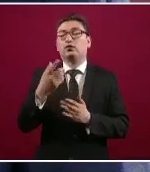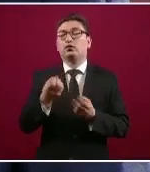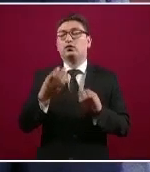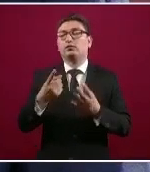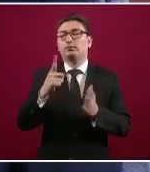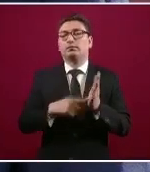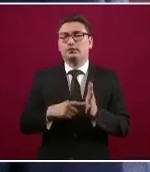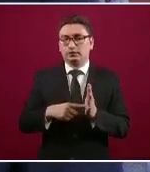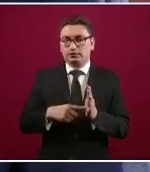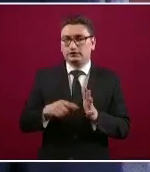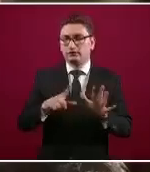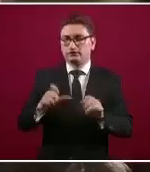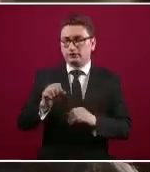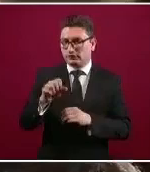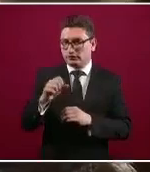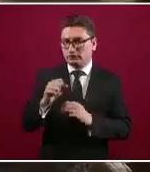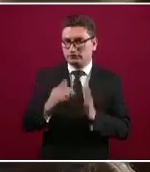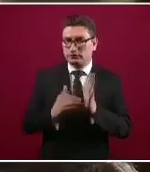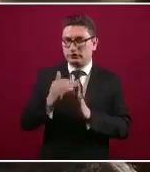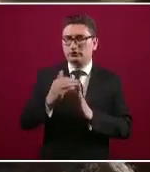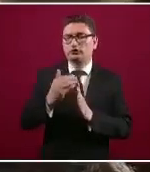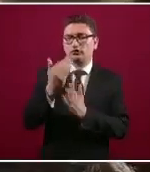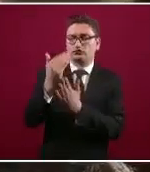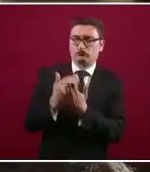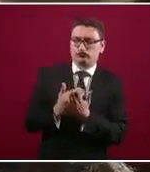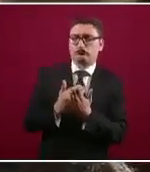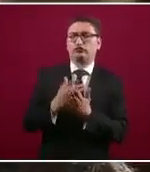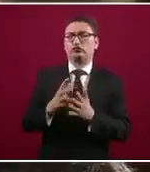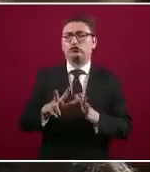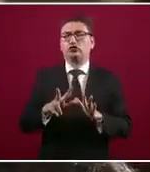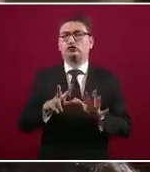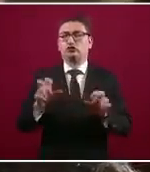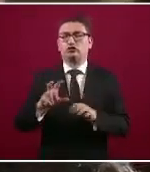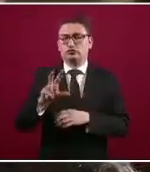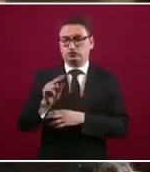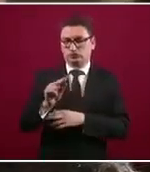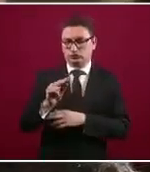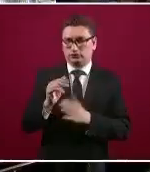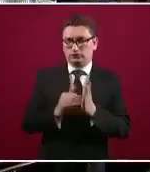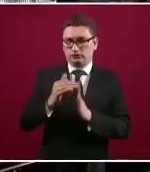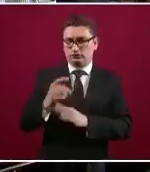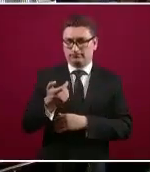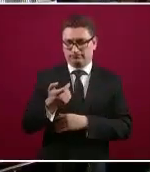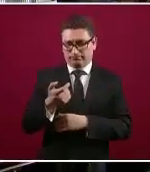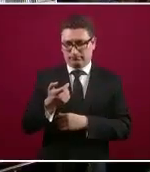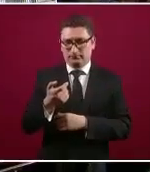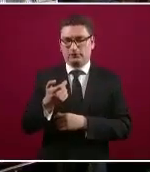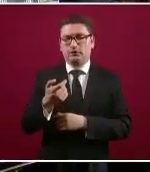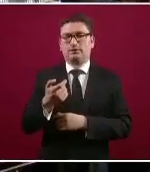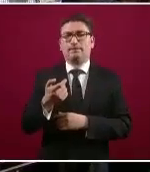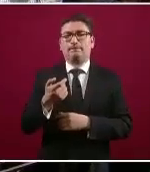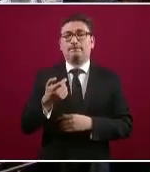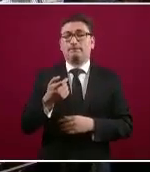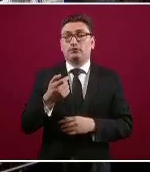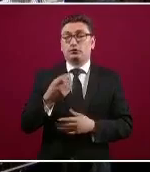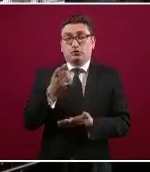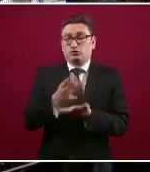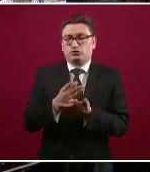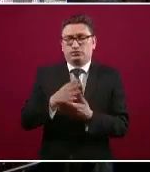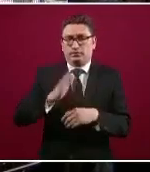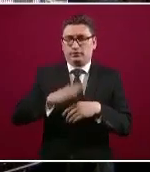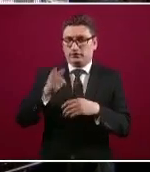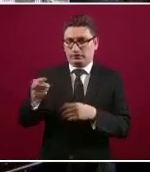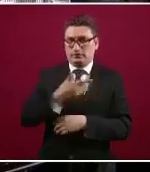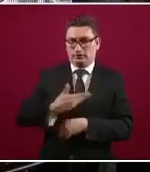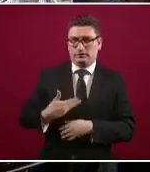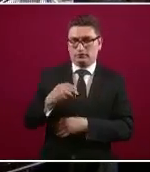1,760 millones a poco más de 880 millones de pesos. No solo eso, sino que la presidenta de